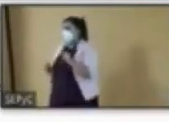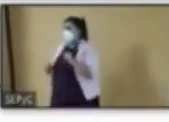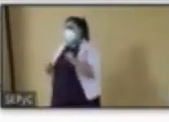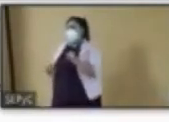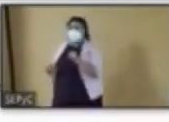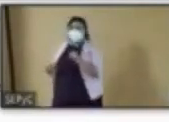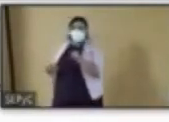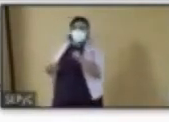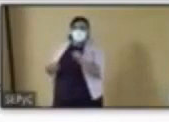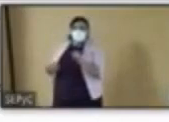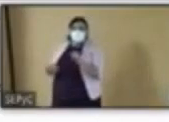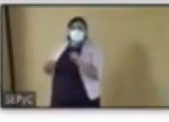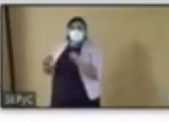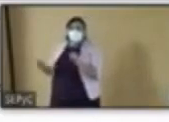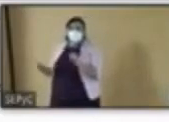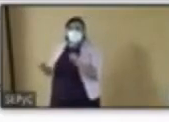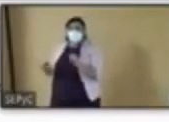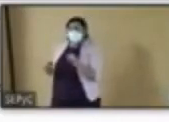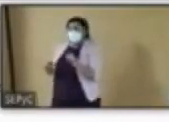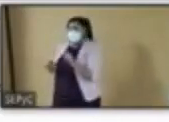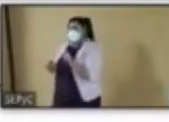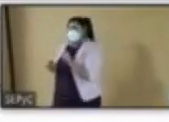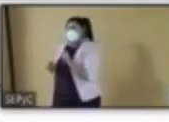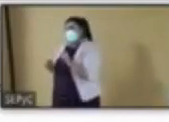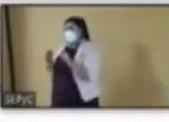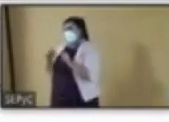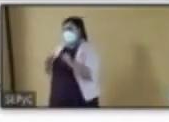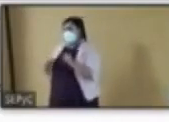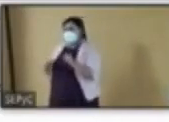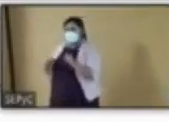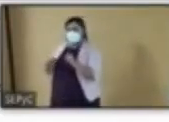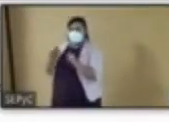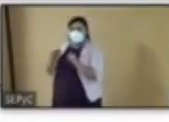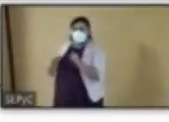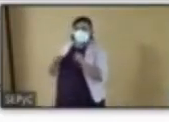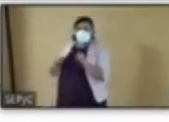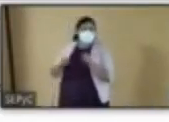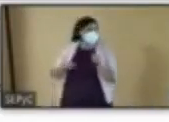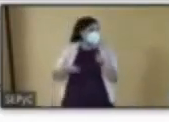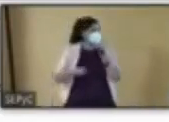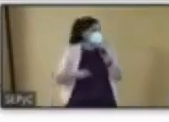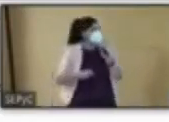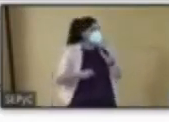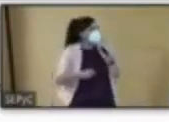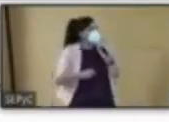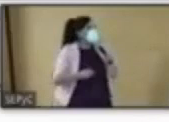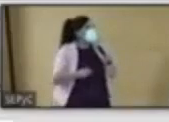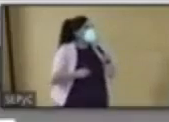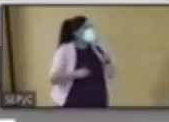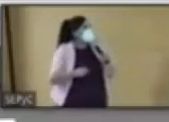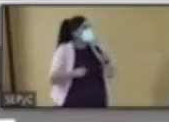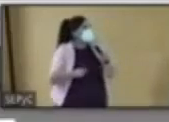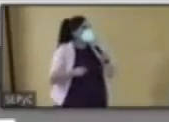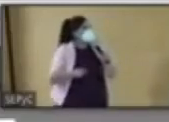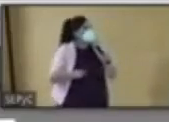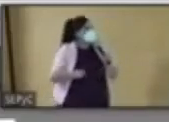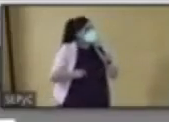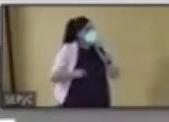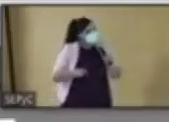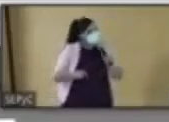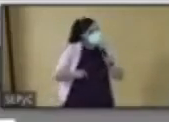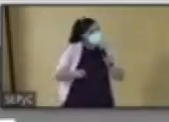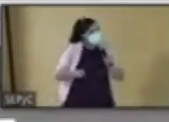acreedores a sujetarnos a los procedimientos administrativos o a los procedimientos disciplinarios correspondientes. Vamos a